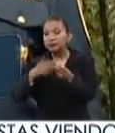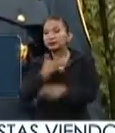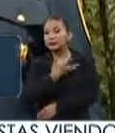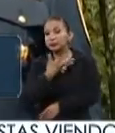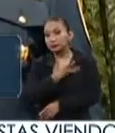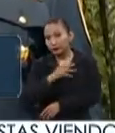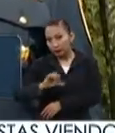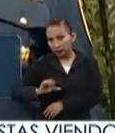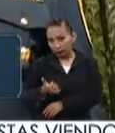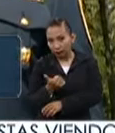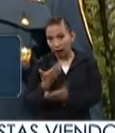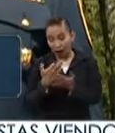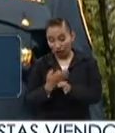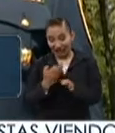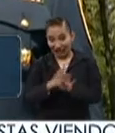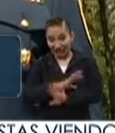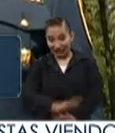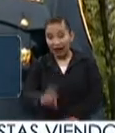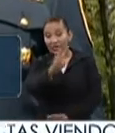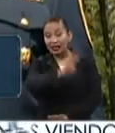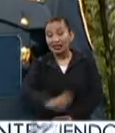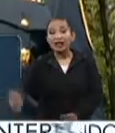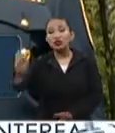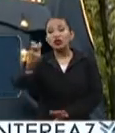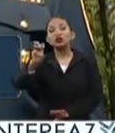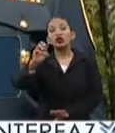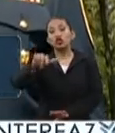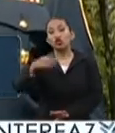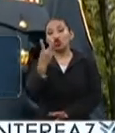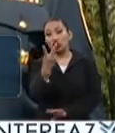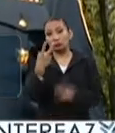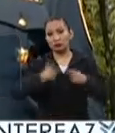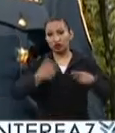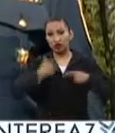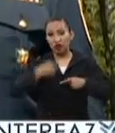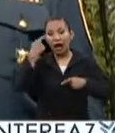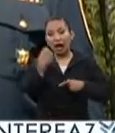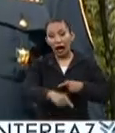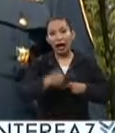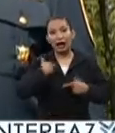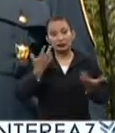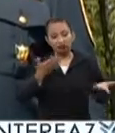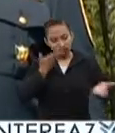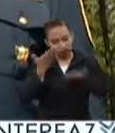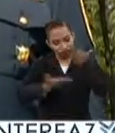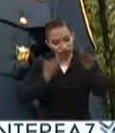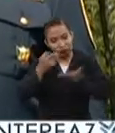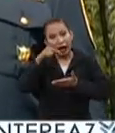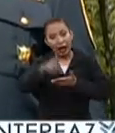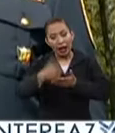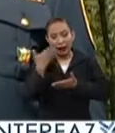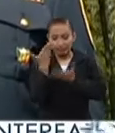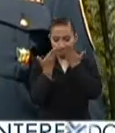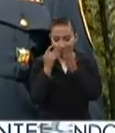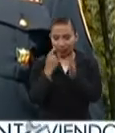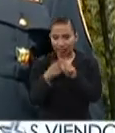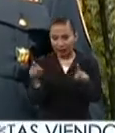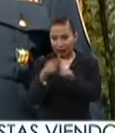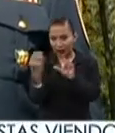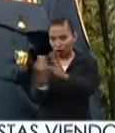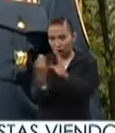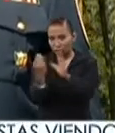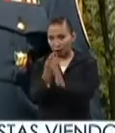tenemos actualmente ahorita 302 elementos discentes que están recibiendo los diferentes